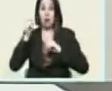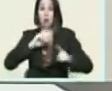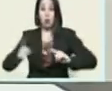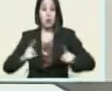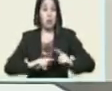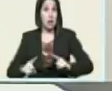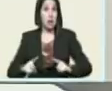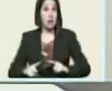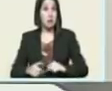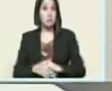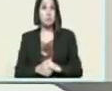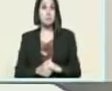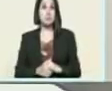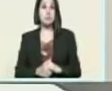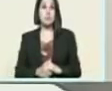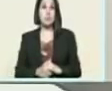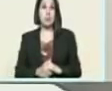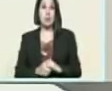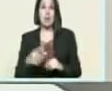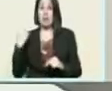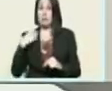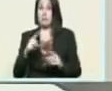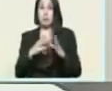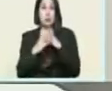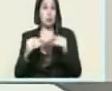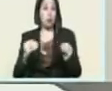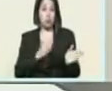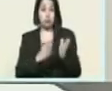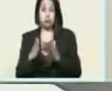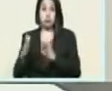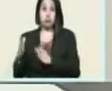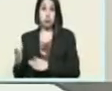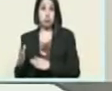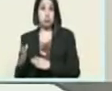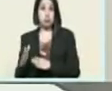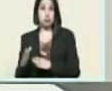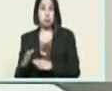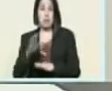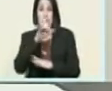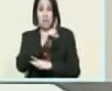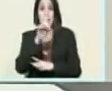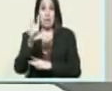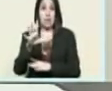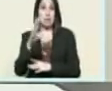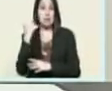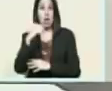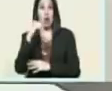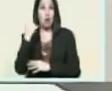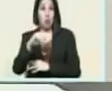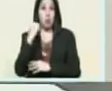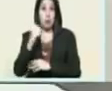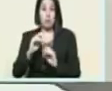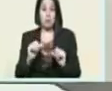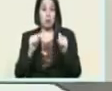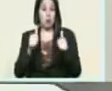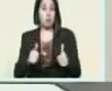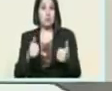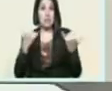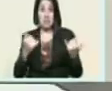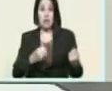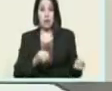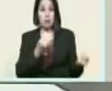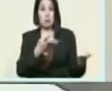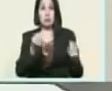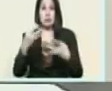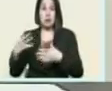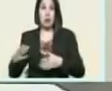ya. Y a tener todo bien coordinadito, porque a partir del 15 de noviembre vamos a empezar la distribución